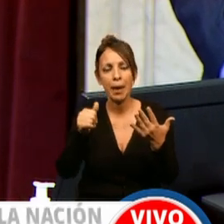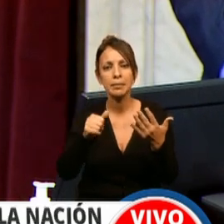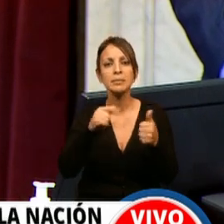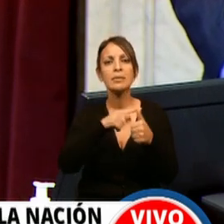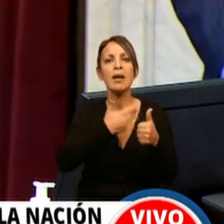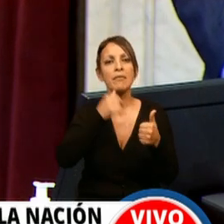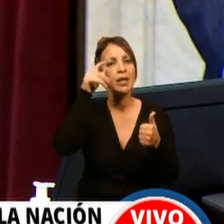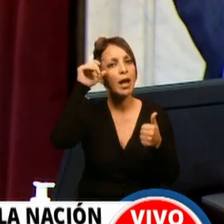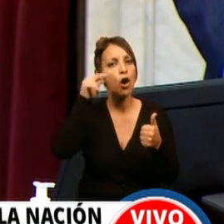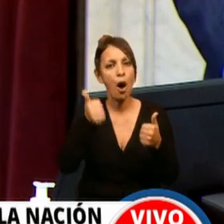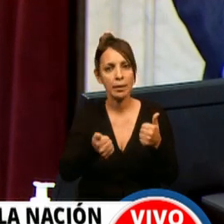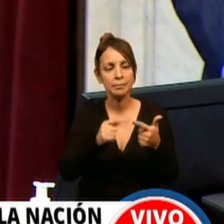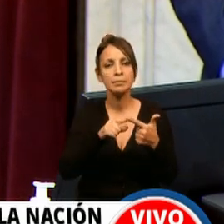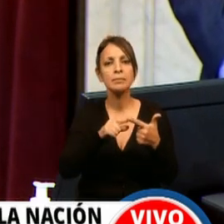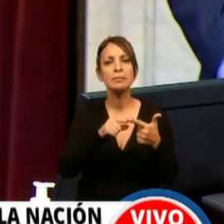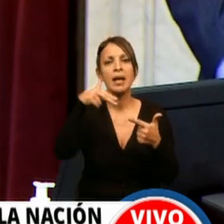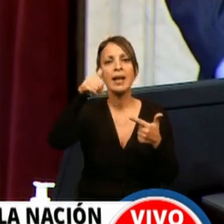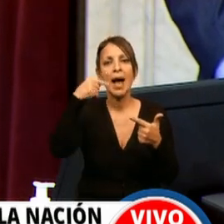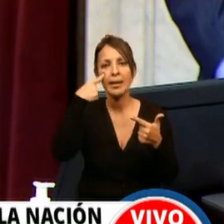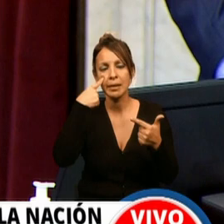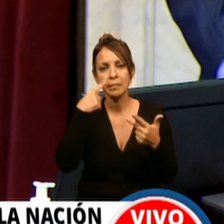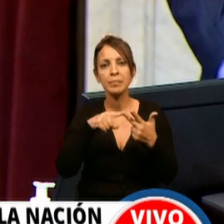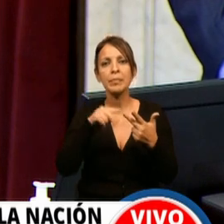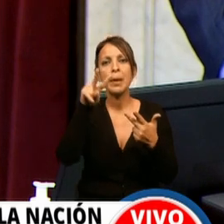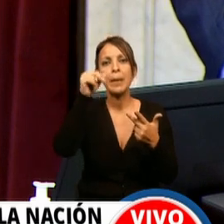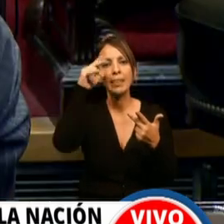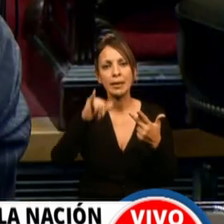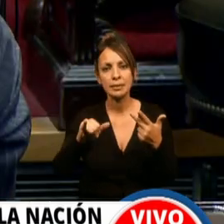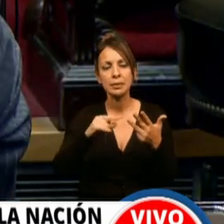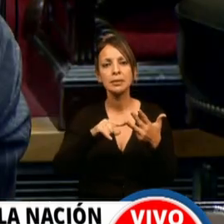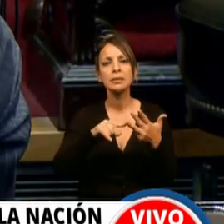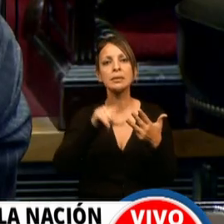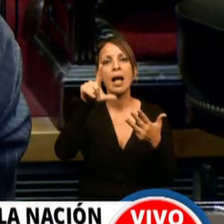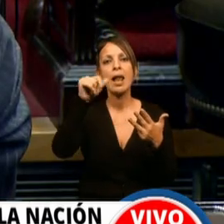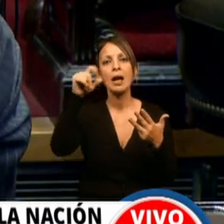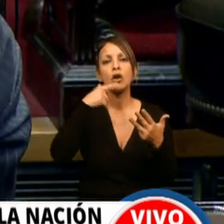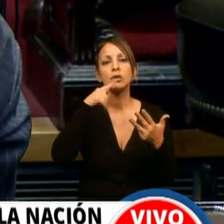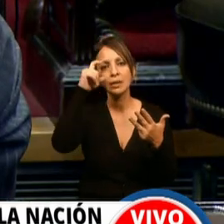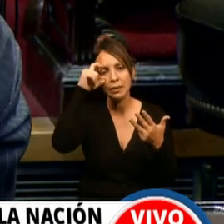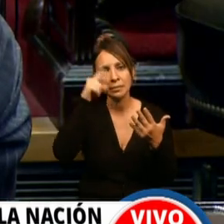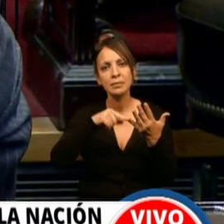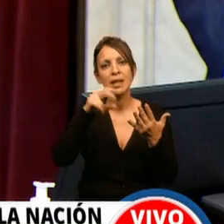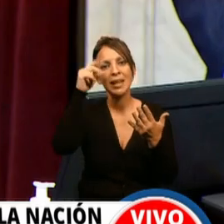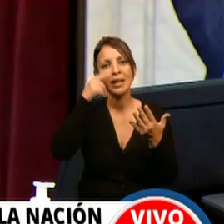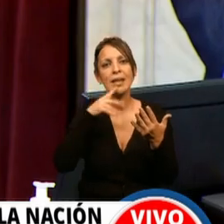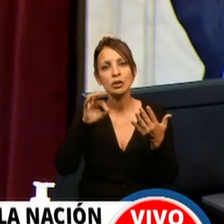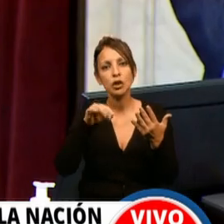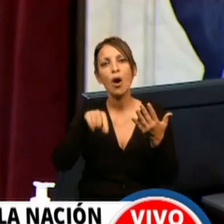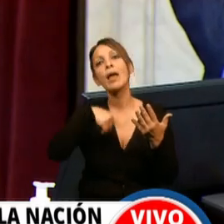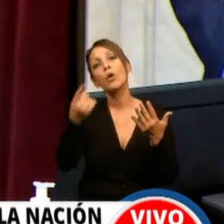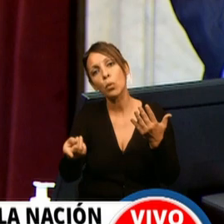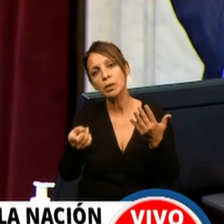figueroa después el diputado analice el diputado valdés después el diputado de la costa después la diputada con esto y ahí viene a usted